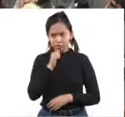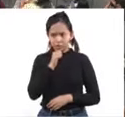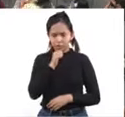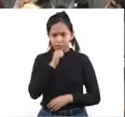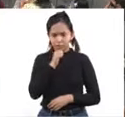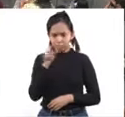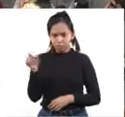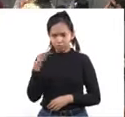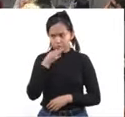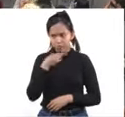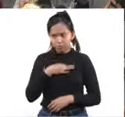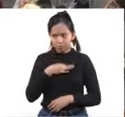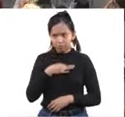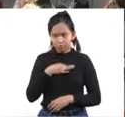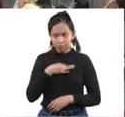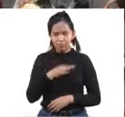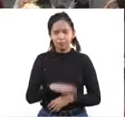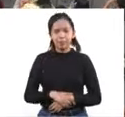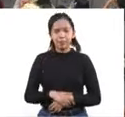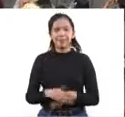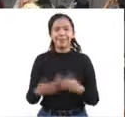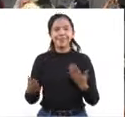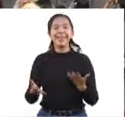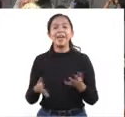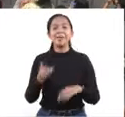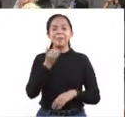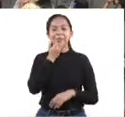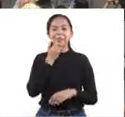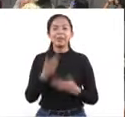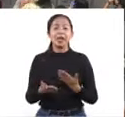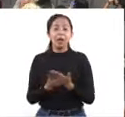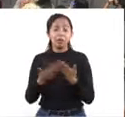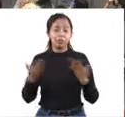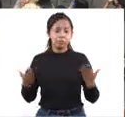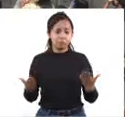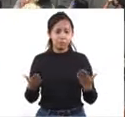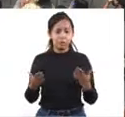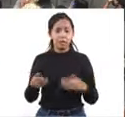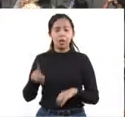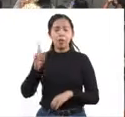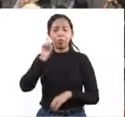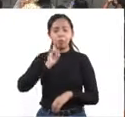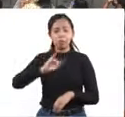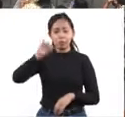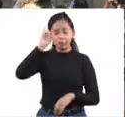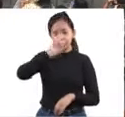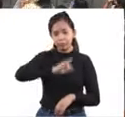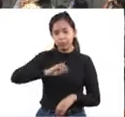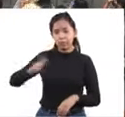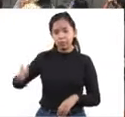vas a decir. A continuación, damas y caballeros, la jefa de gobierno de la